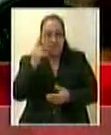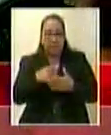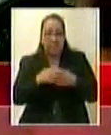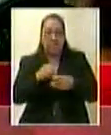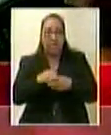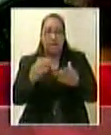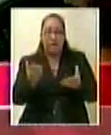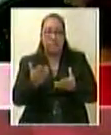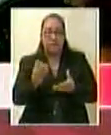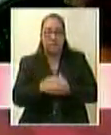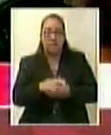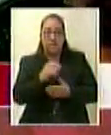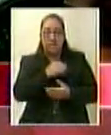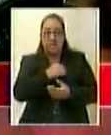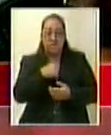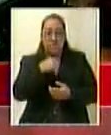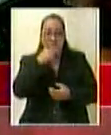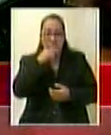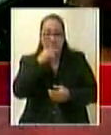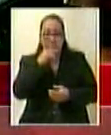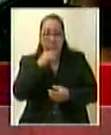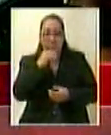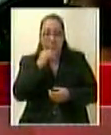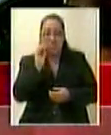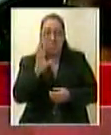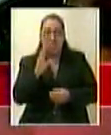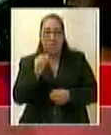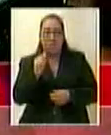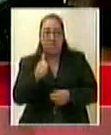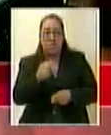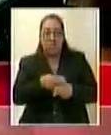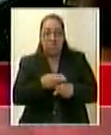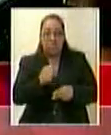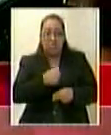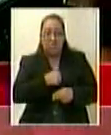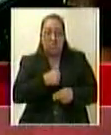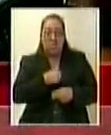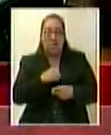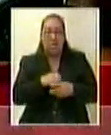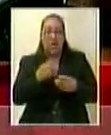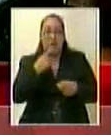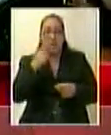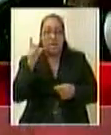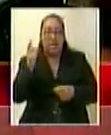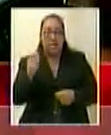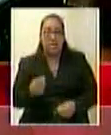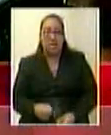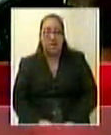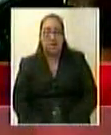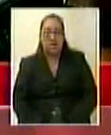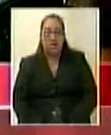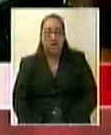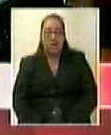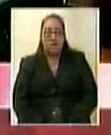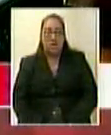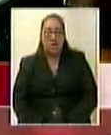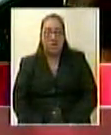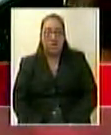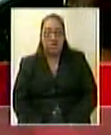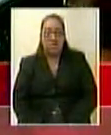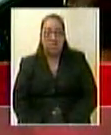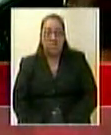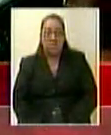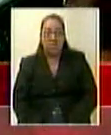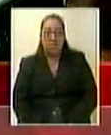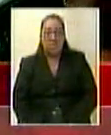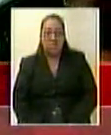en donde la ministeria de la mujer su nombre propio dice en donde está liderando encabezado por la ministra